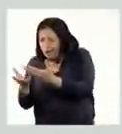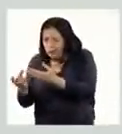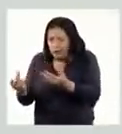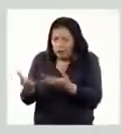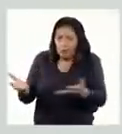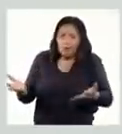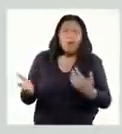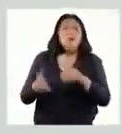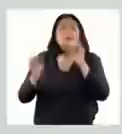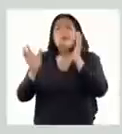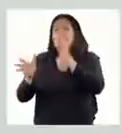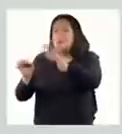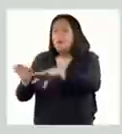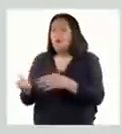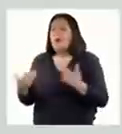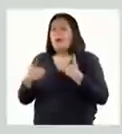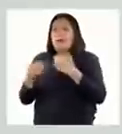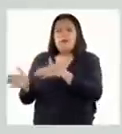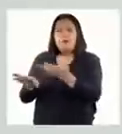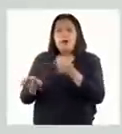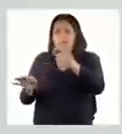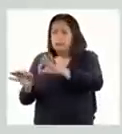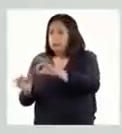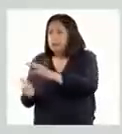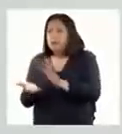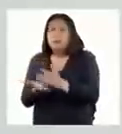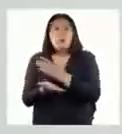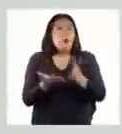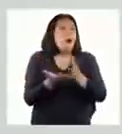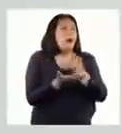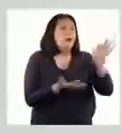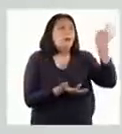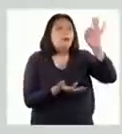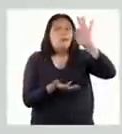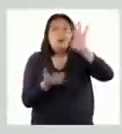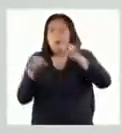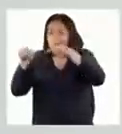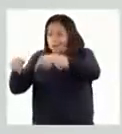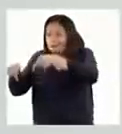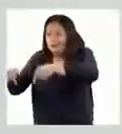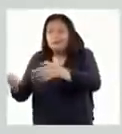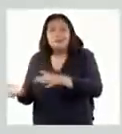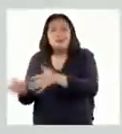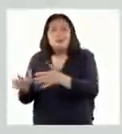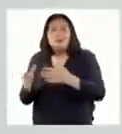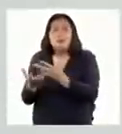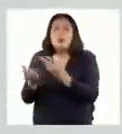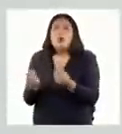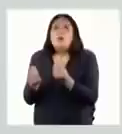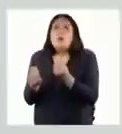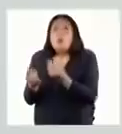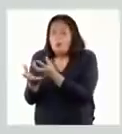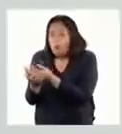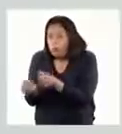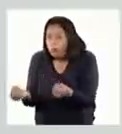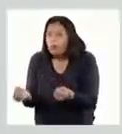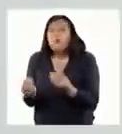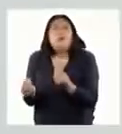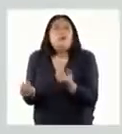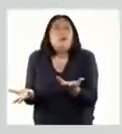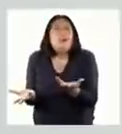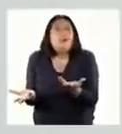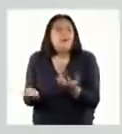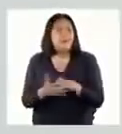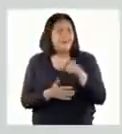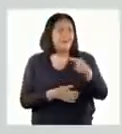orgánicos como restos de animales muertos. Sin ellas, esos restos no podrían descomponerse de la misma